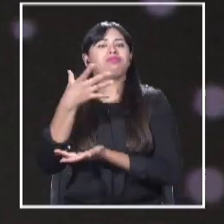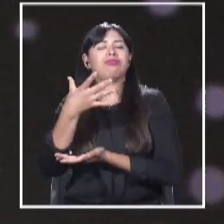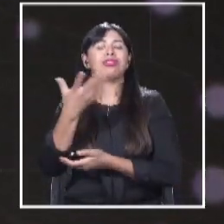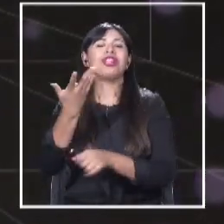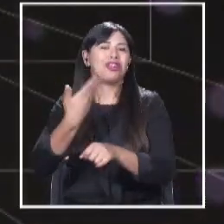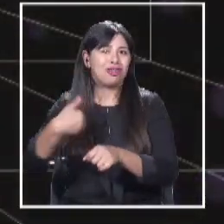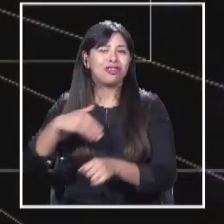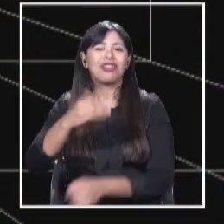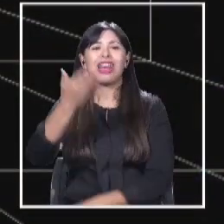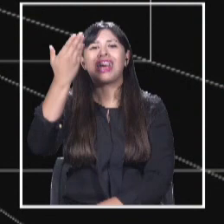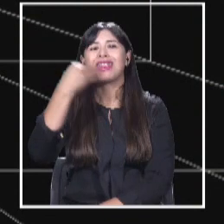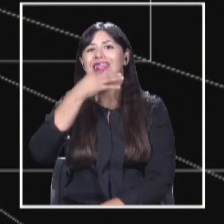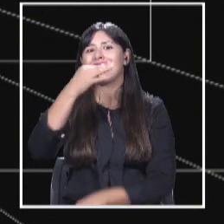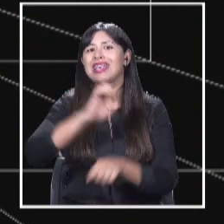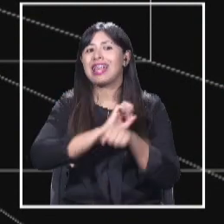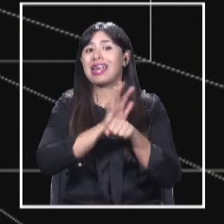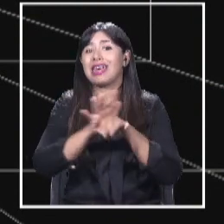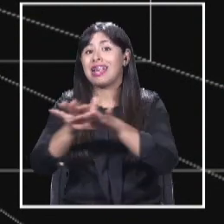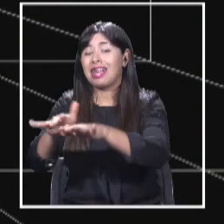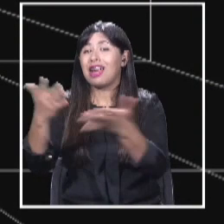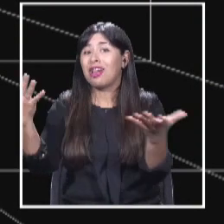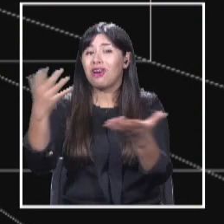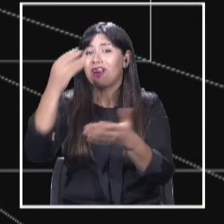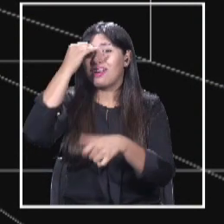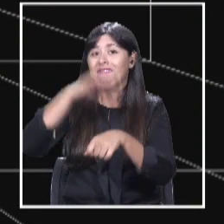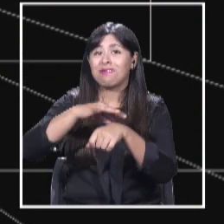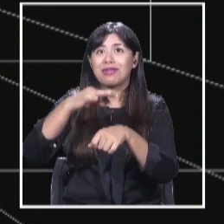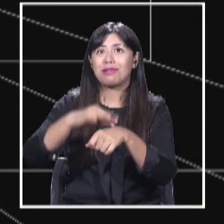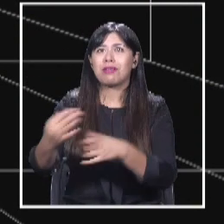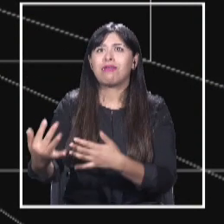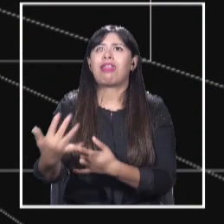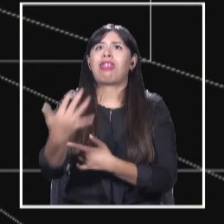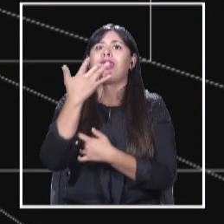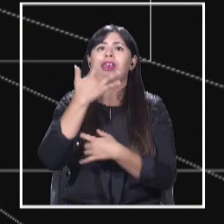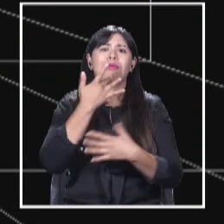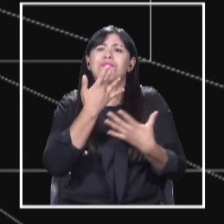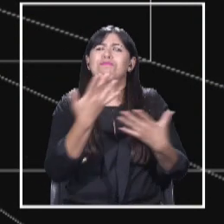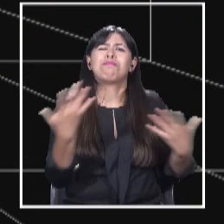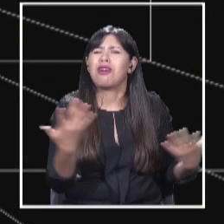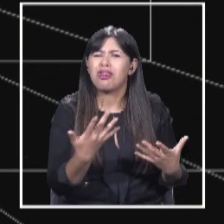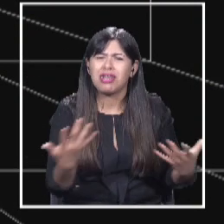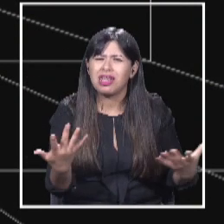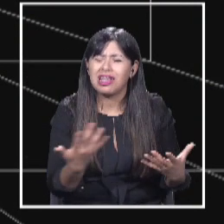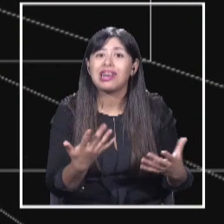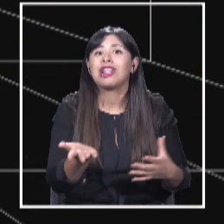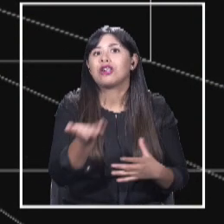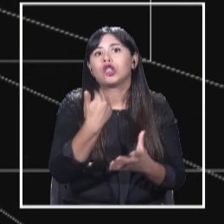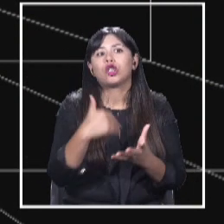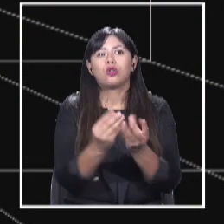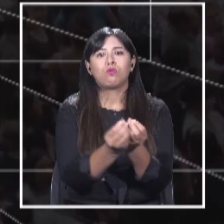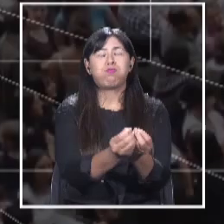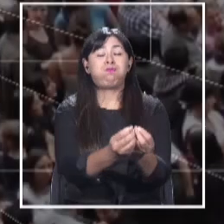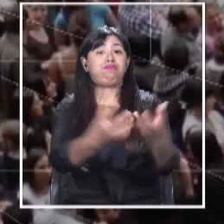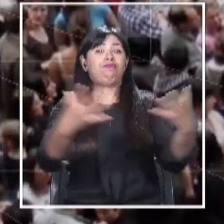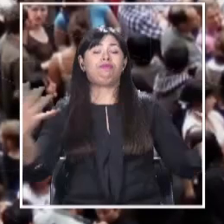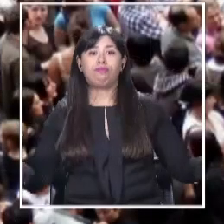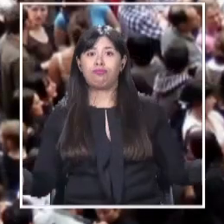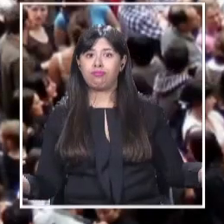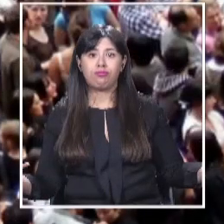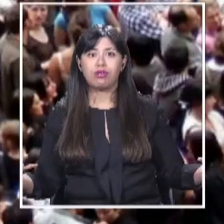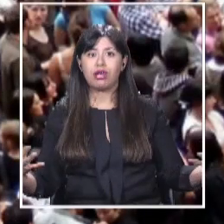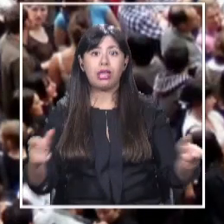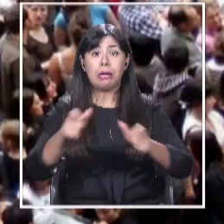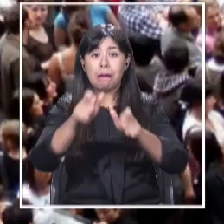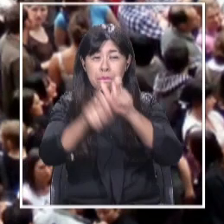hablando antes. ¿Y por qué? Por una parte, pues porque somos muchos, muchísimos, ¿no? Esta gran explosión demográfica es una de